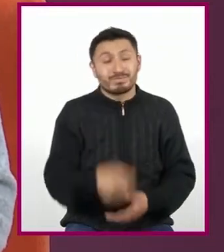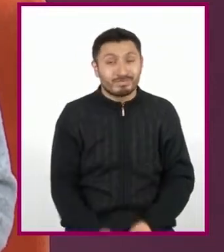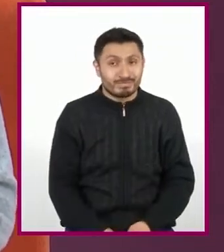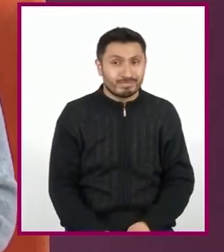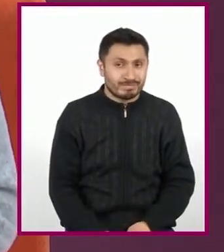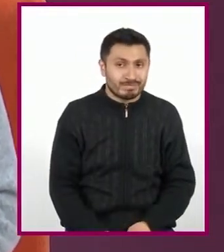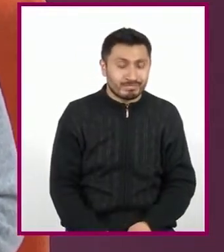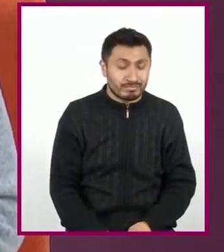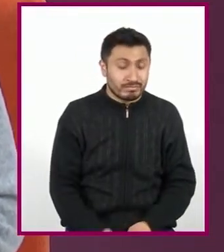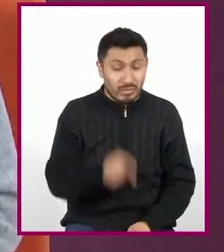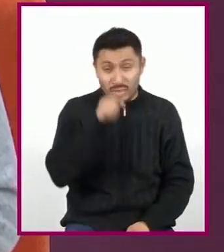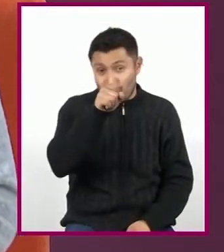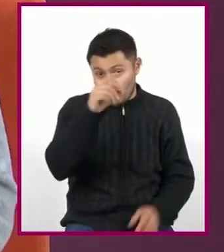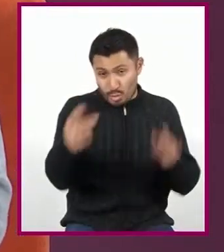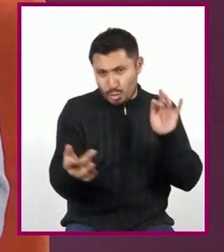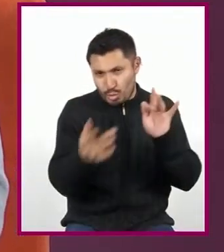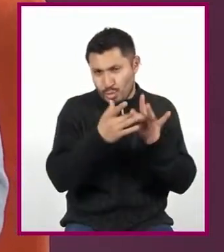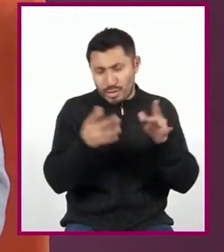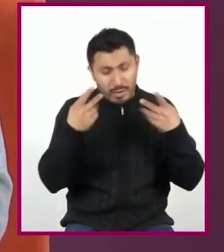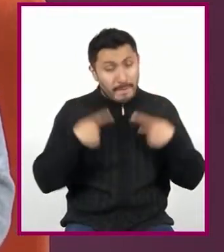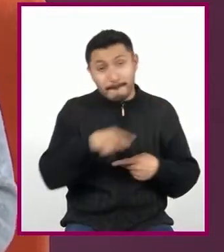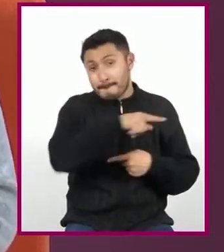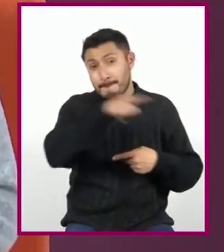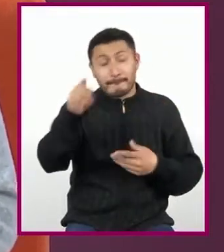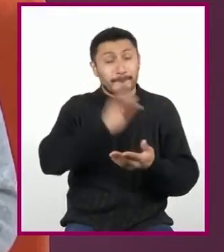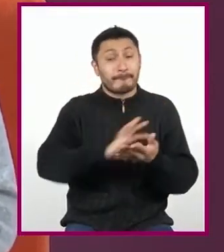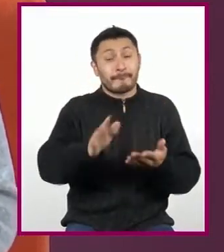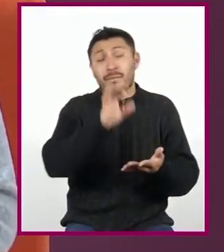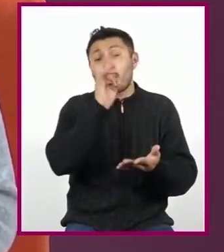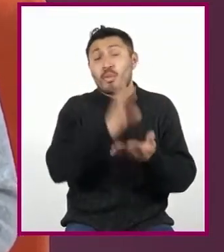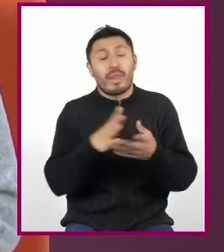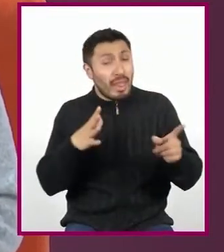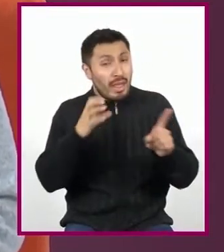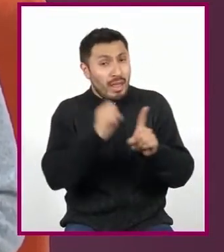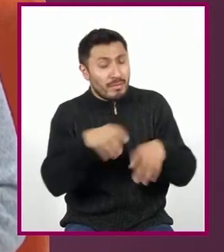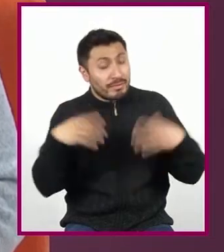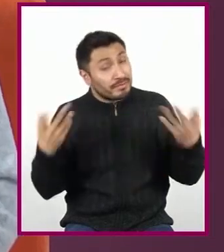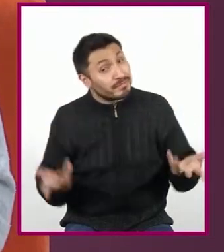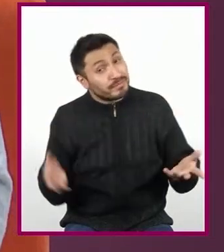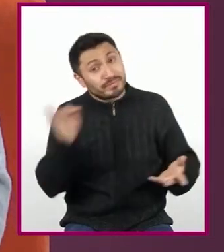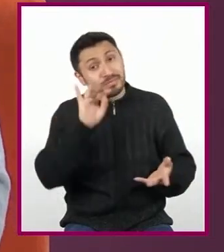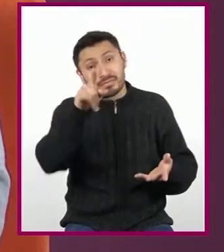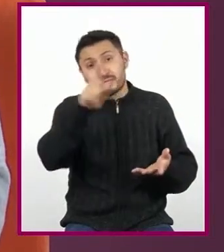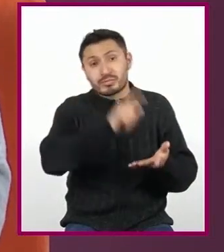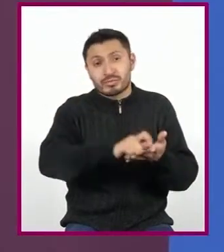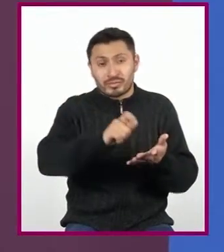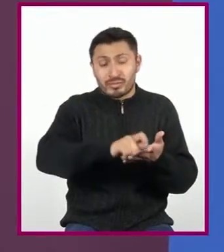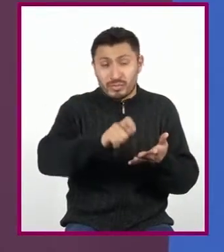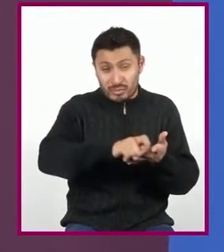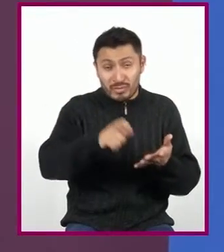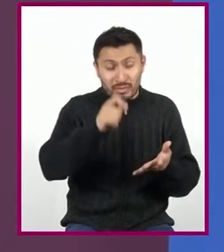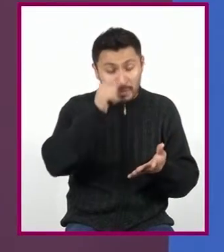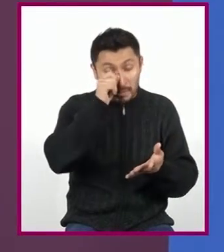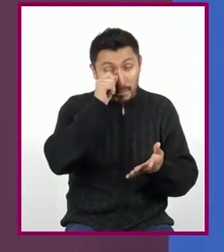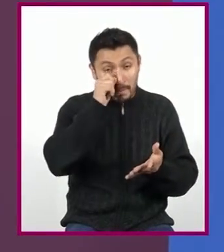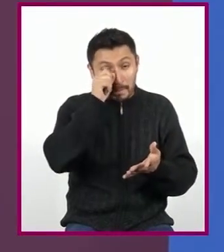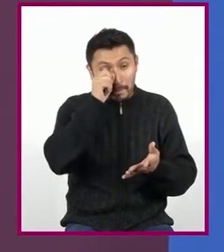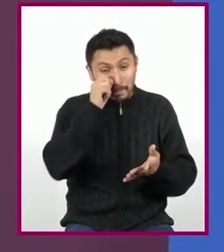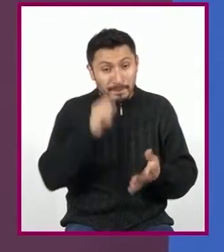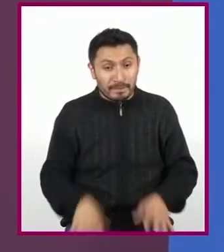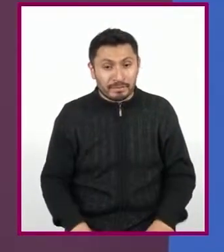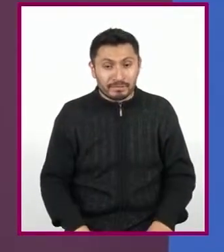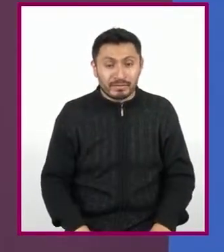Escribir es un acto de comunicación con uno mismo. Te reconoces a ti mismo, te escuchas a ti